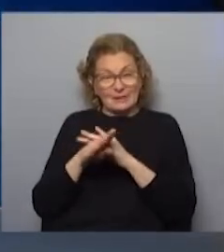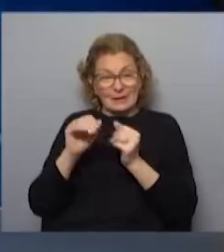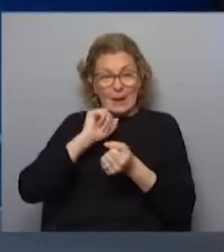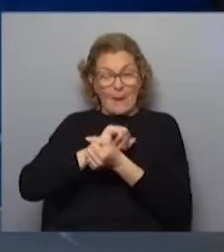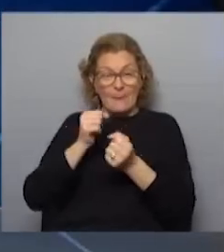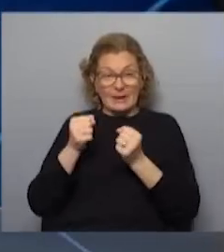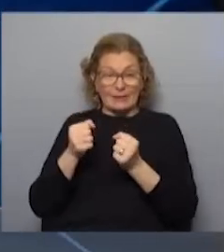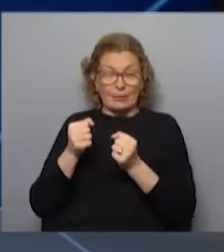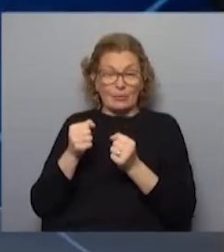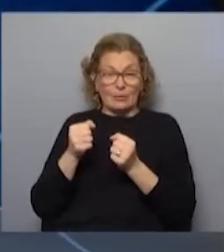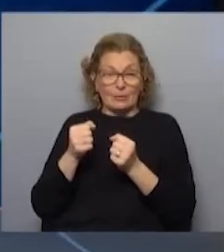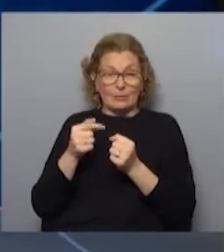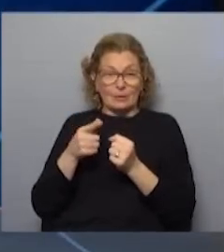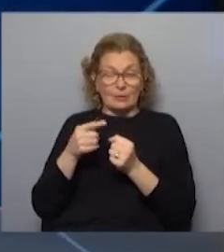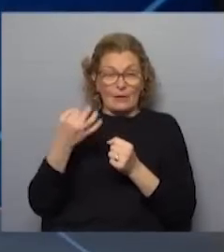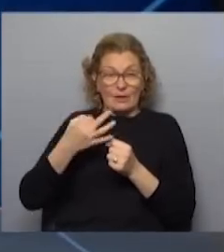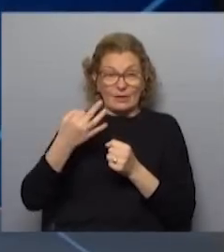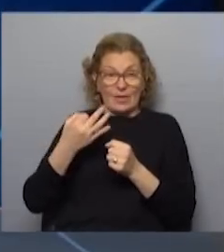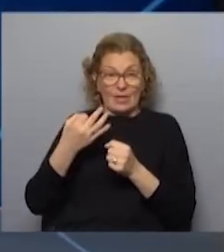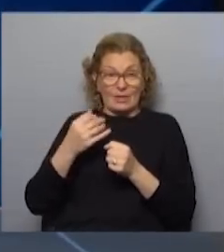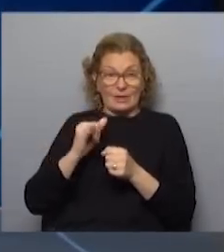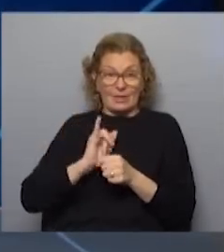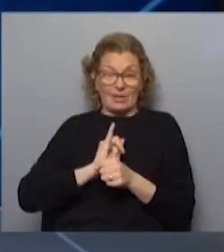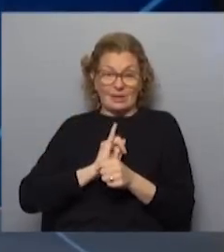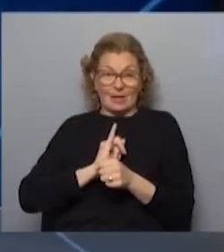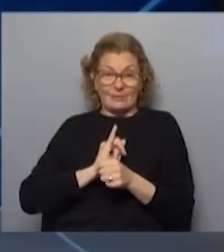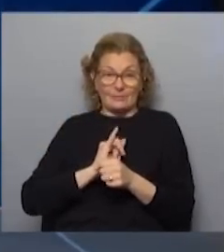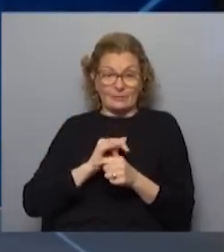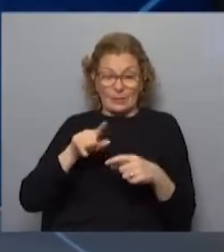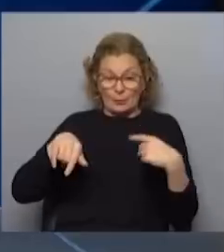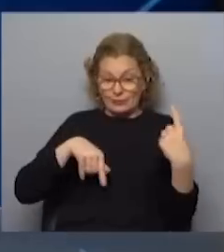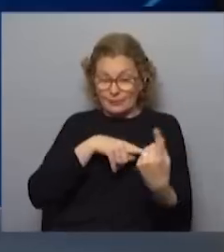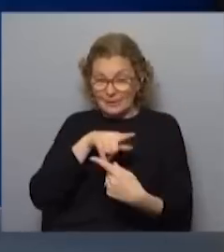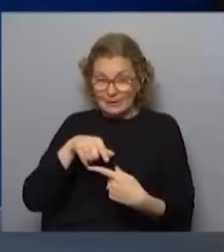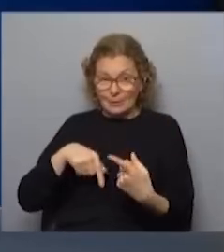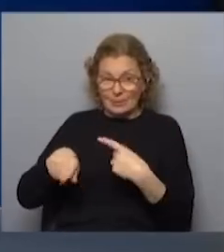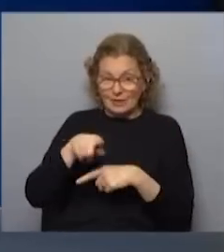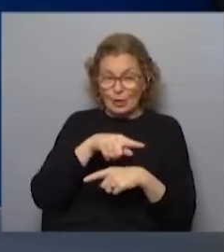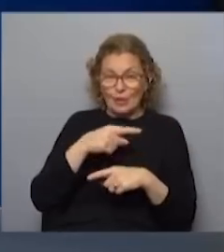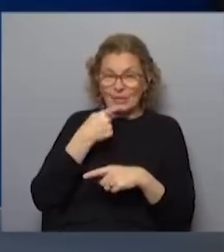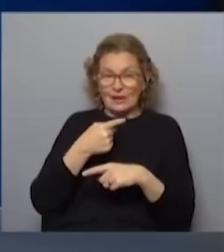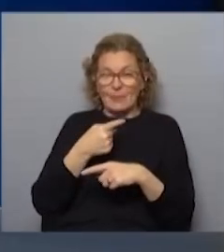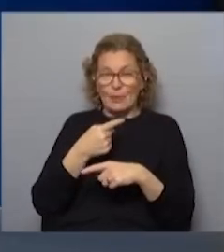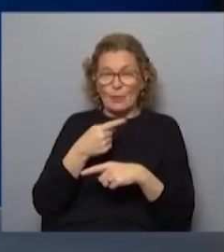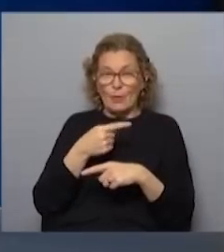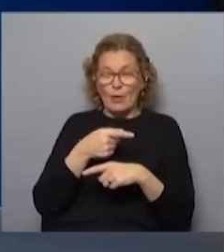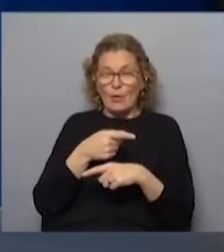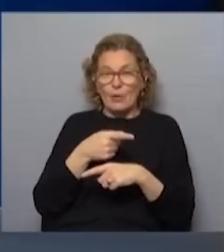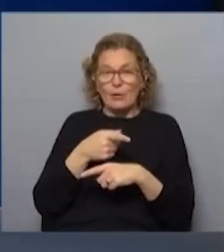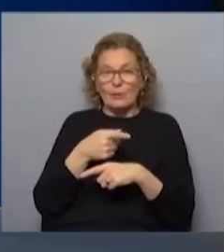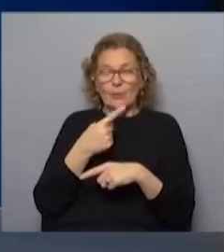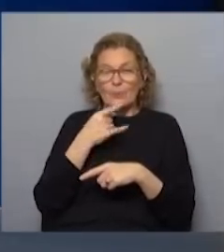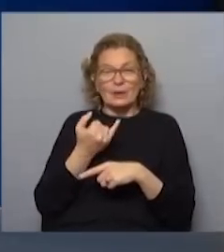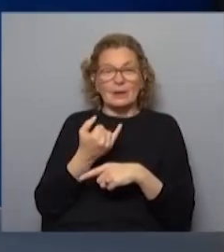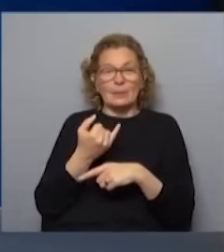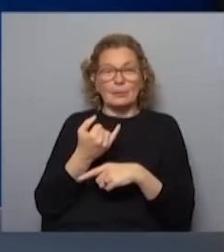preso iban a saltar mi verdaderas identidades si estaba metido como como un digamos protestador no de